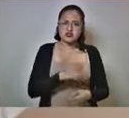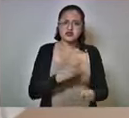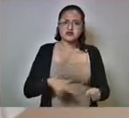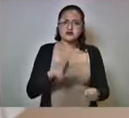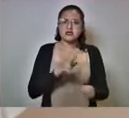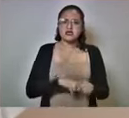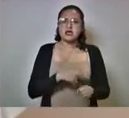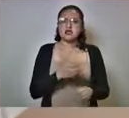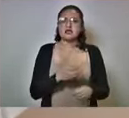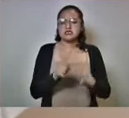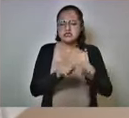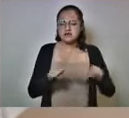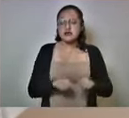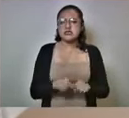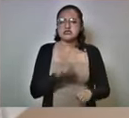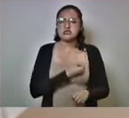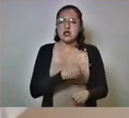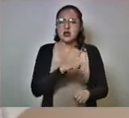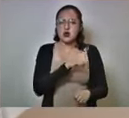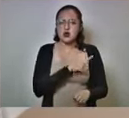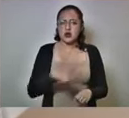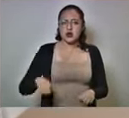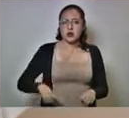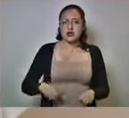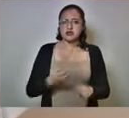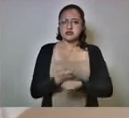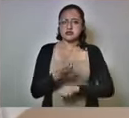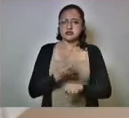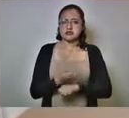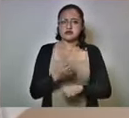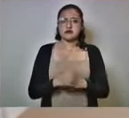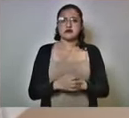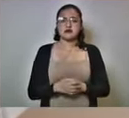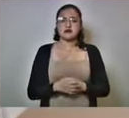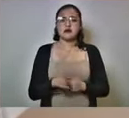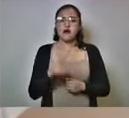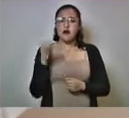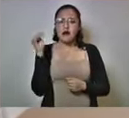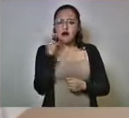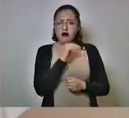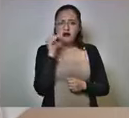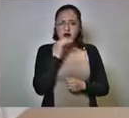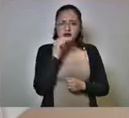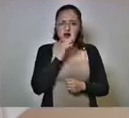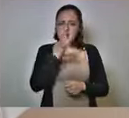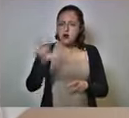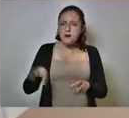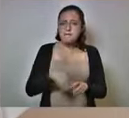de salud del gobierno del Estado, de manera gratuita y completa.